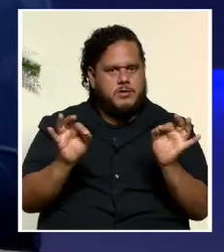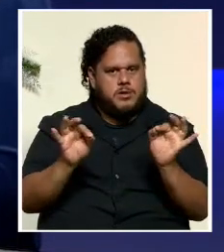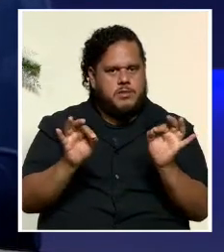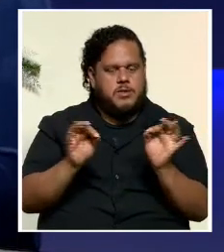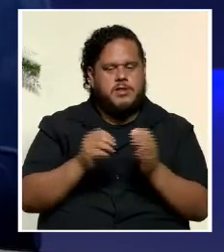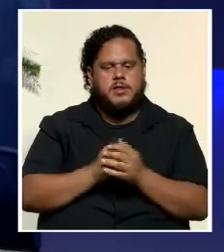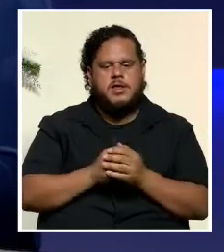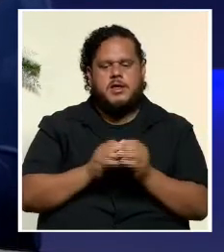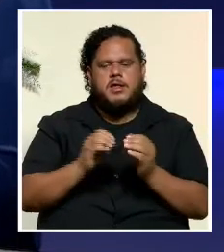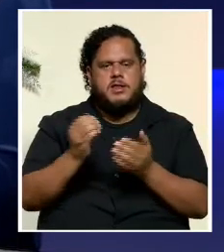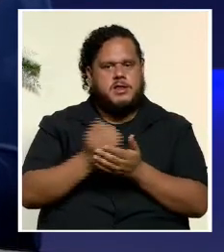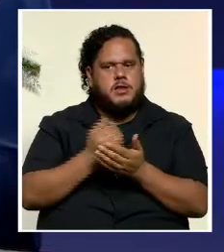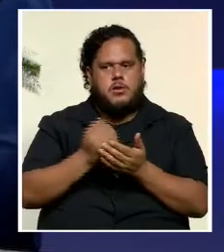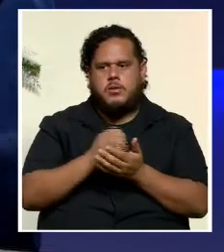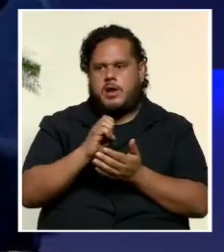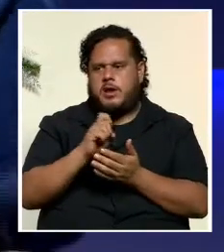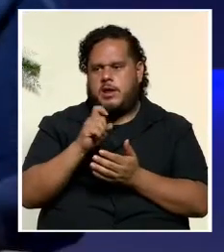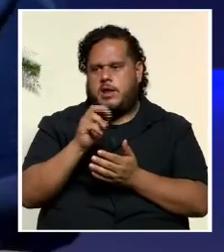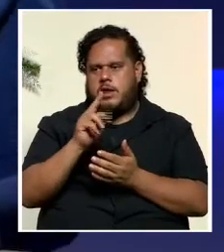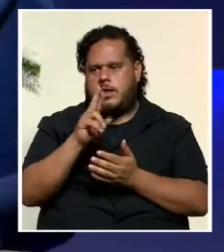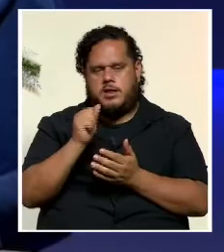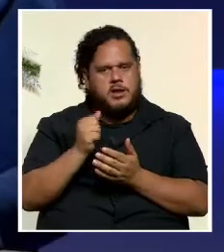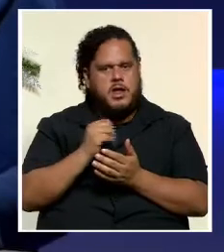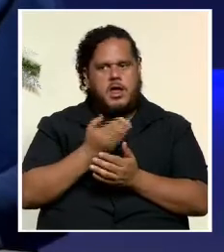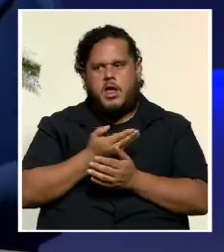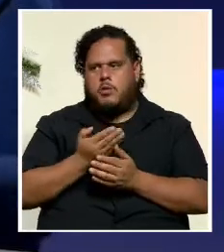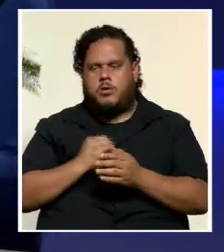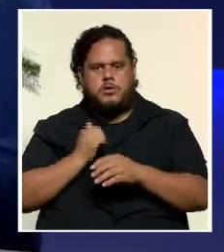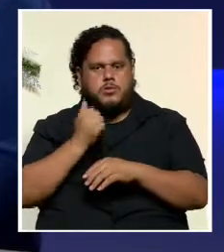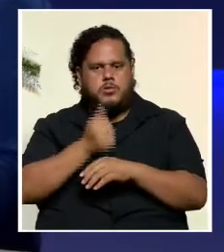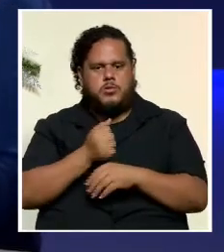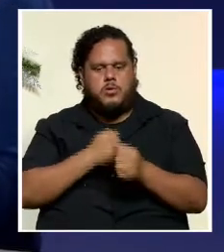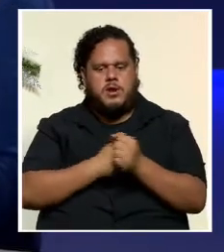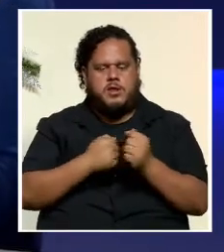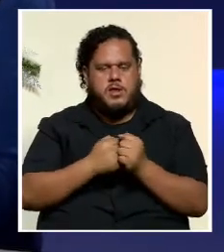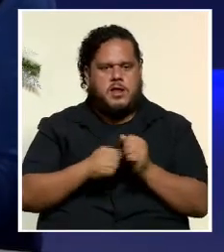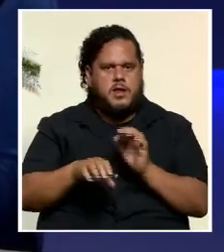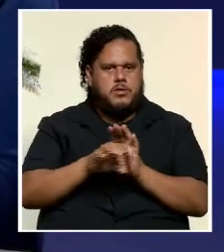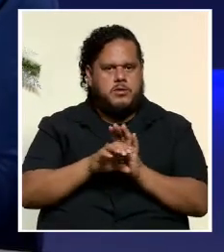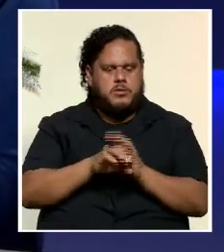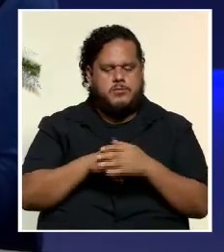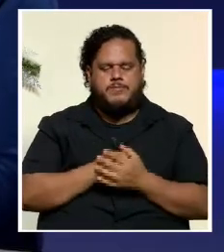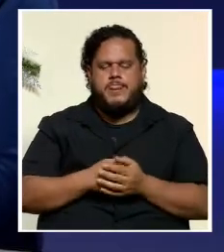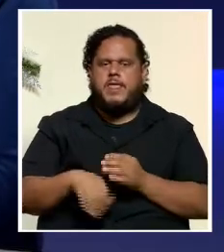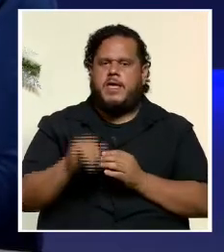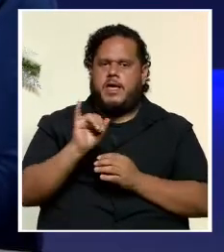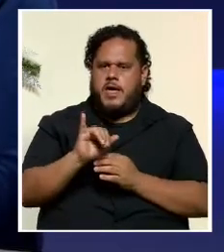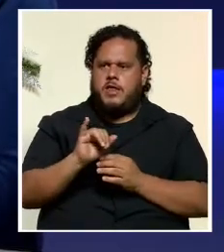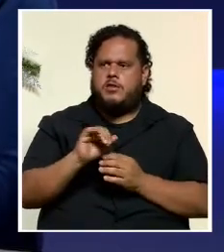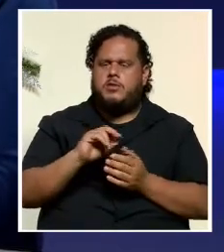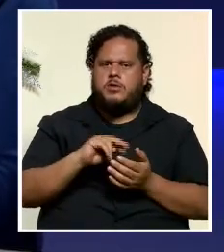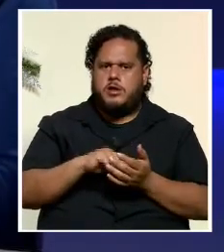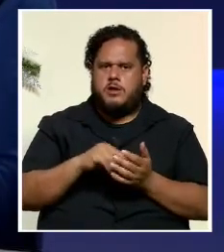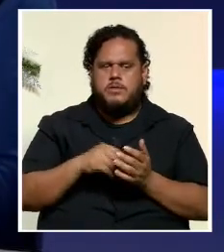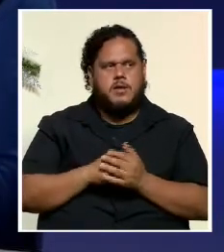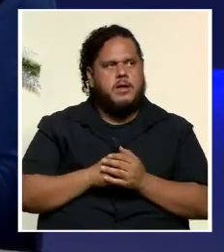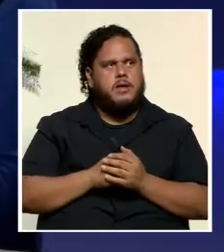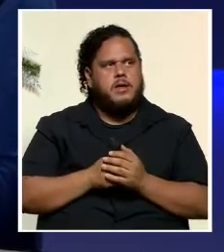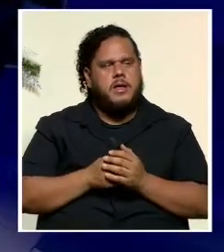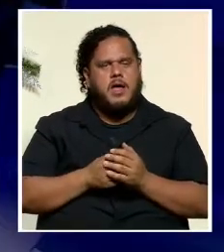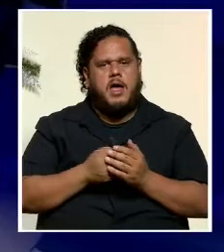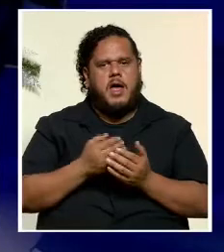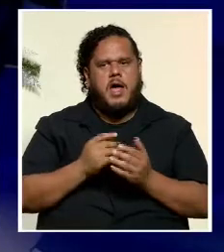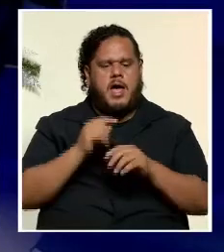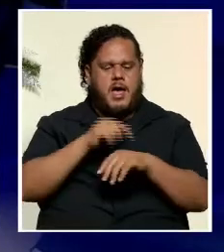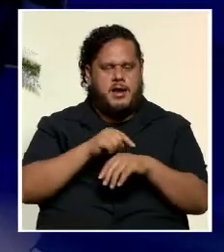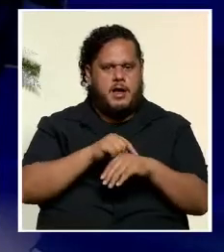sin cobrar extras, desde que se fundó la Sala Constitucional. Y eso significa que en Costa Rica... A la hora de poner en la balanza, sí,